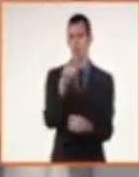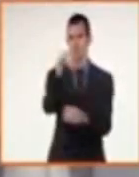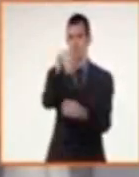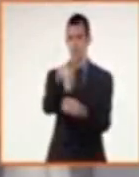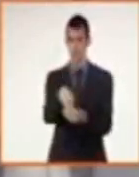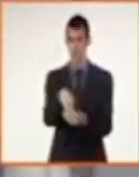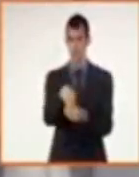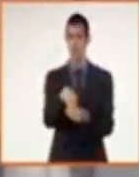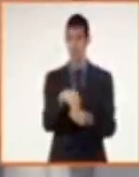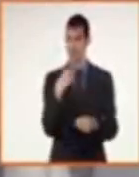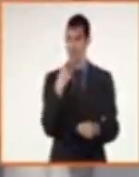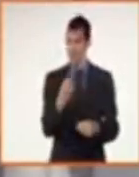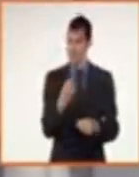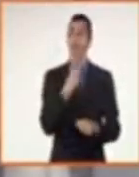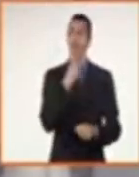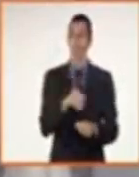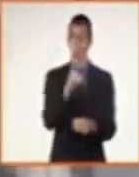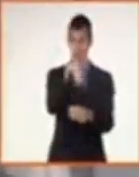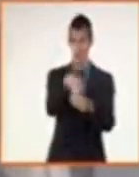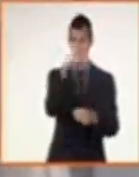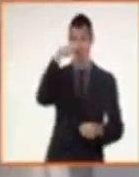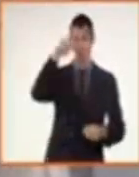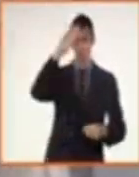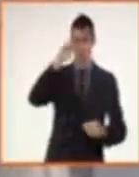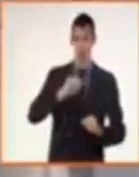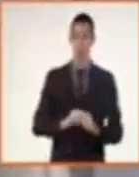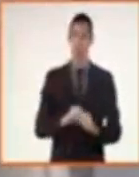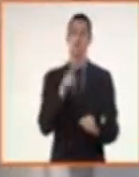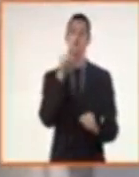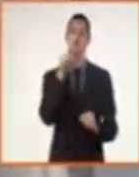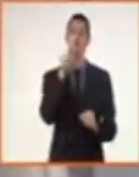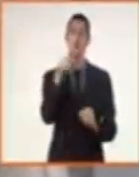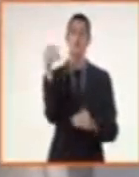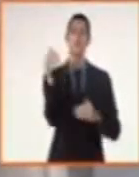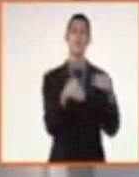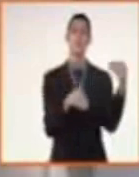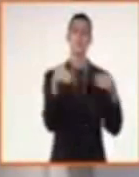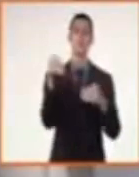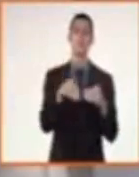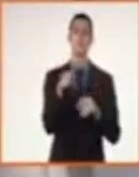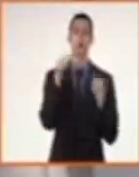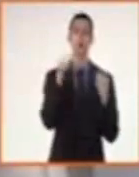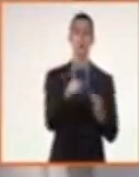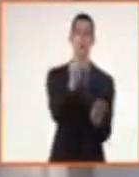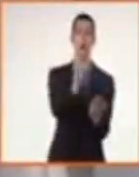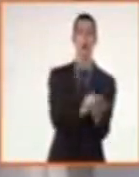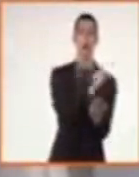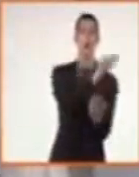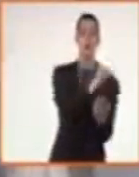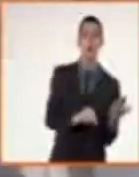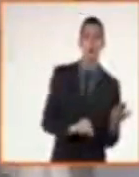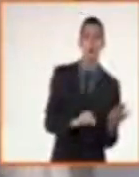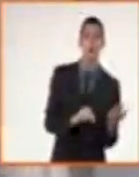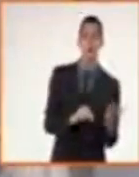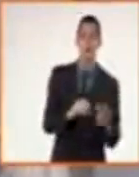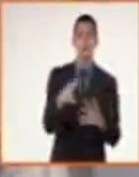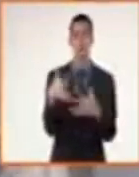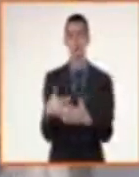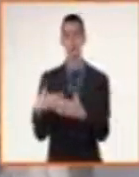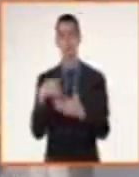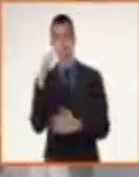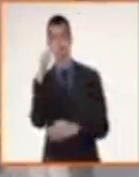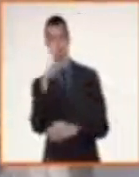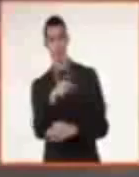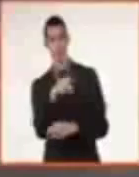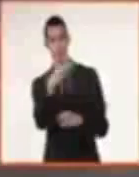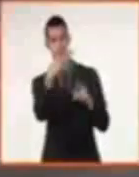iba a clasificar. Estaba vetado el parol humanitario. Estados Unidos negó que hubiera sido suyo, pero ya sonaron la campaña. Además, bien construido,